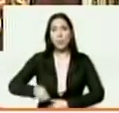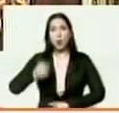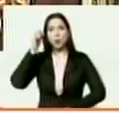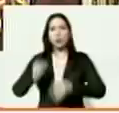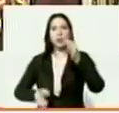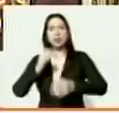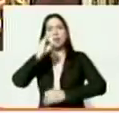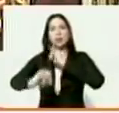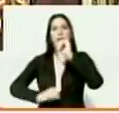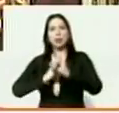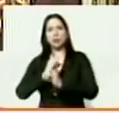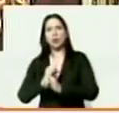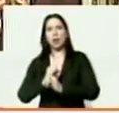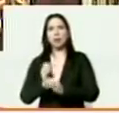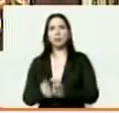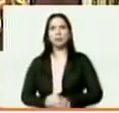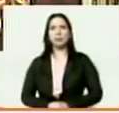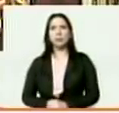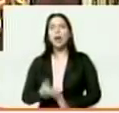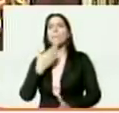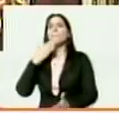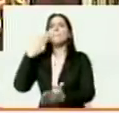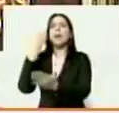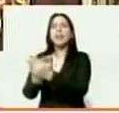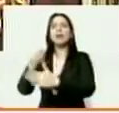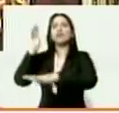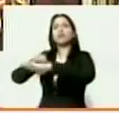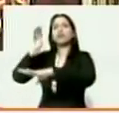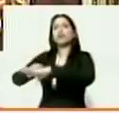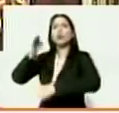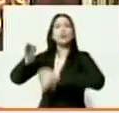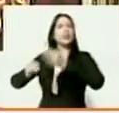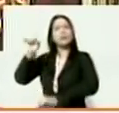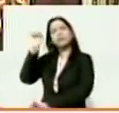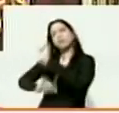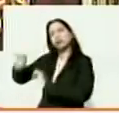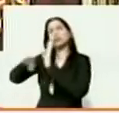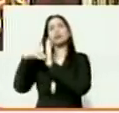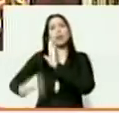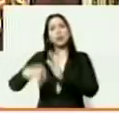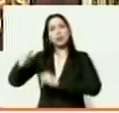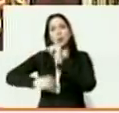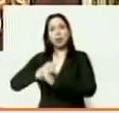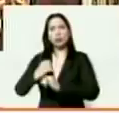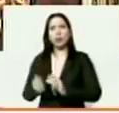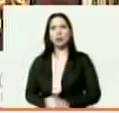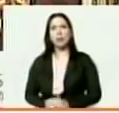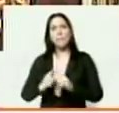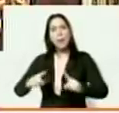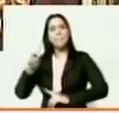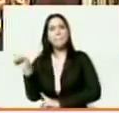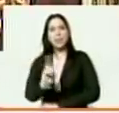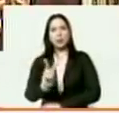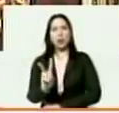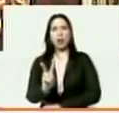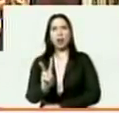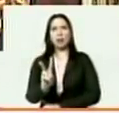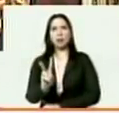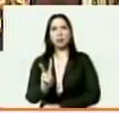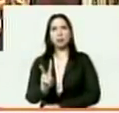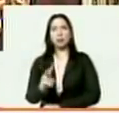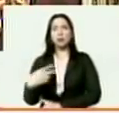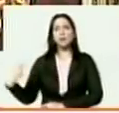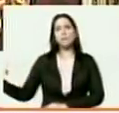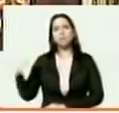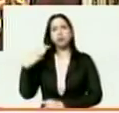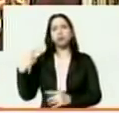Internacional directamente a pedir justicia y defensa del derecho internacional para Venezuela, que es víctima